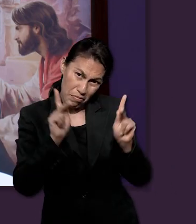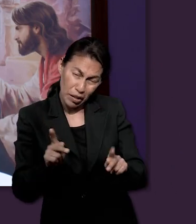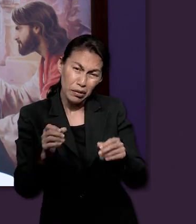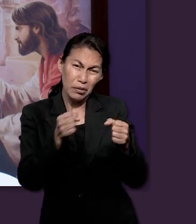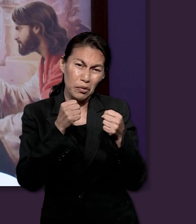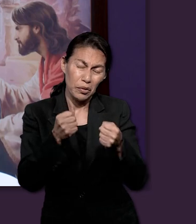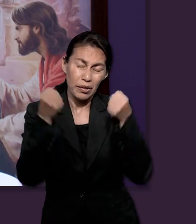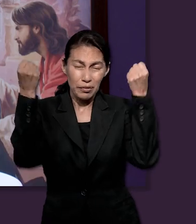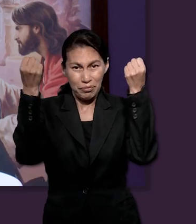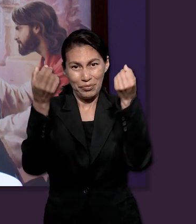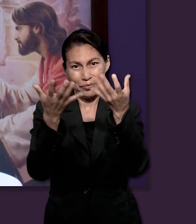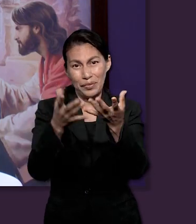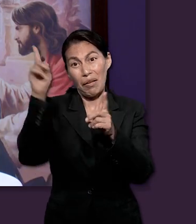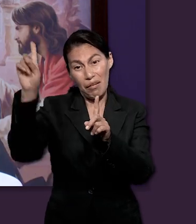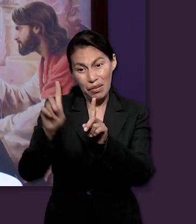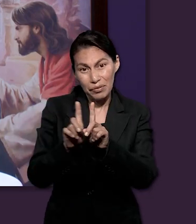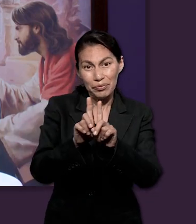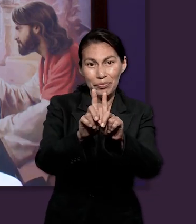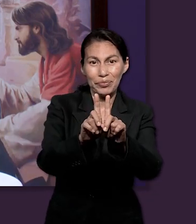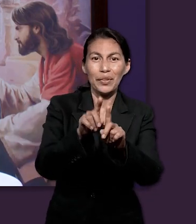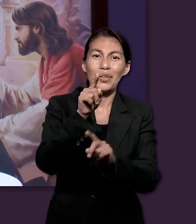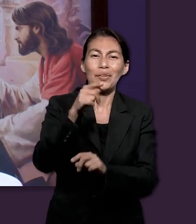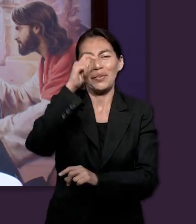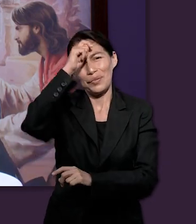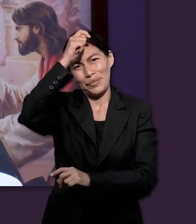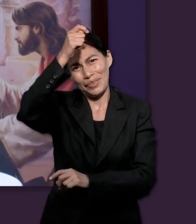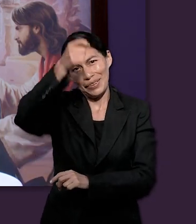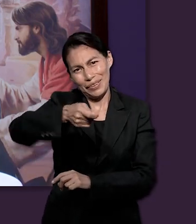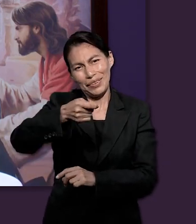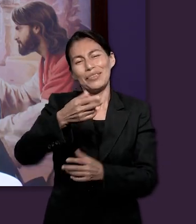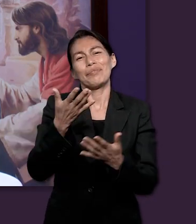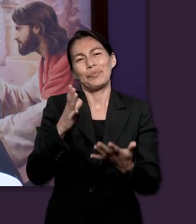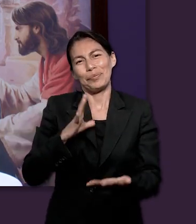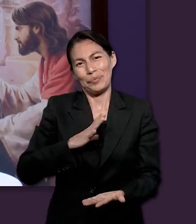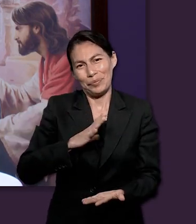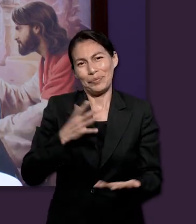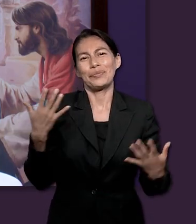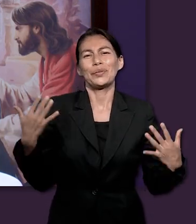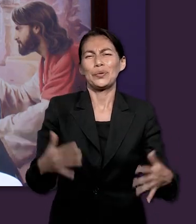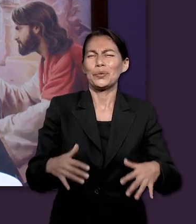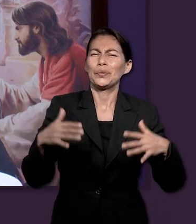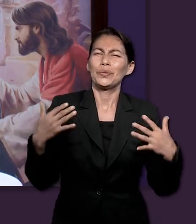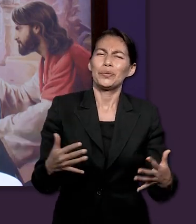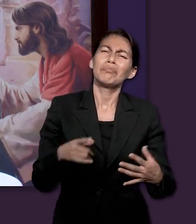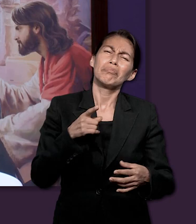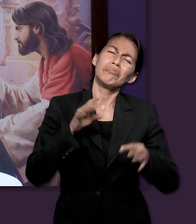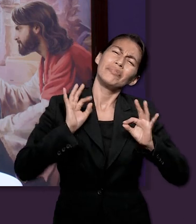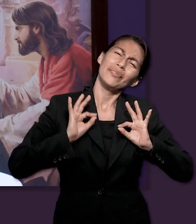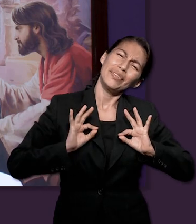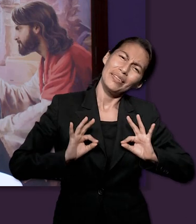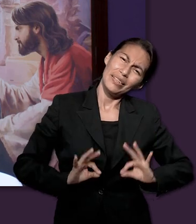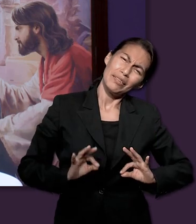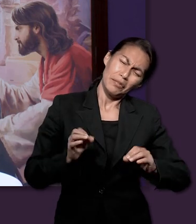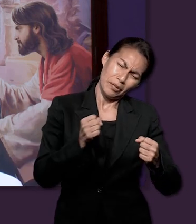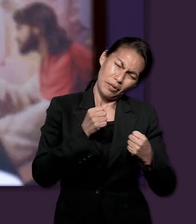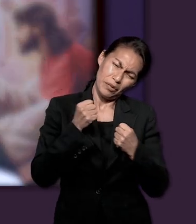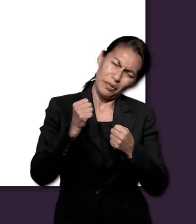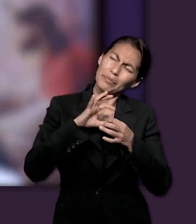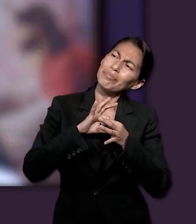Y recibirás, por supuesto, ese tan anhelado descanso y seguridad en Cristo Jesús.